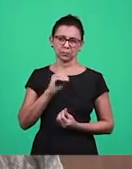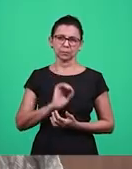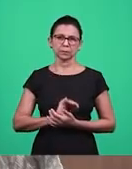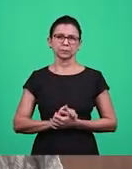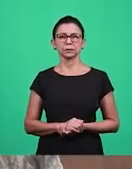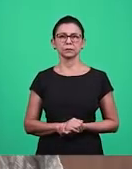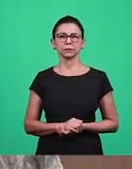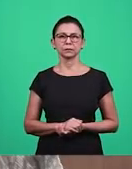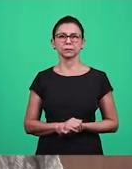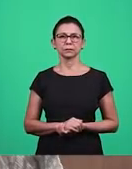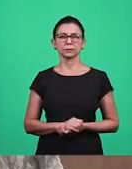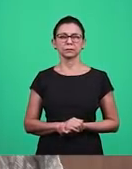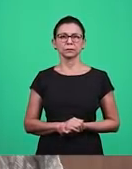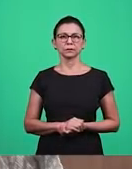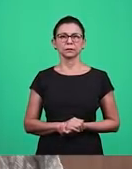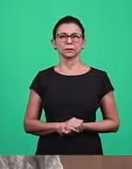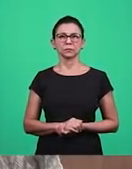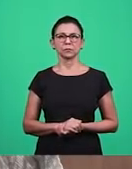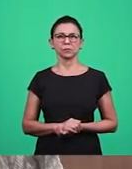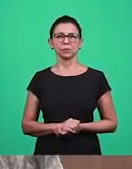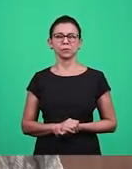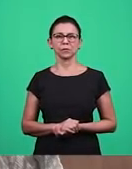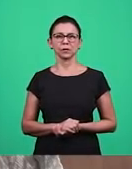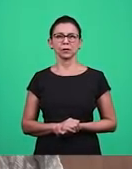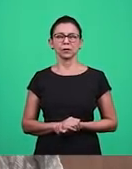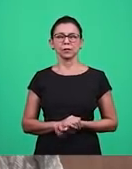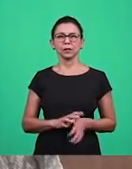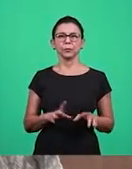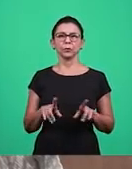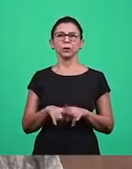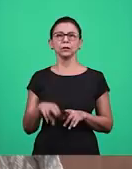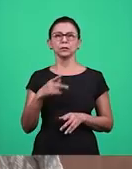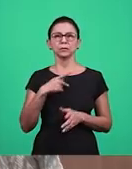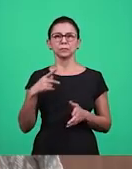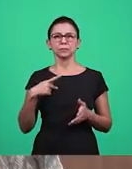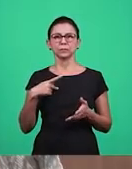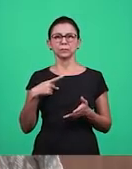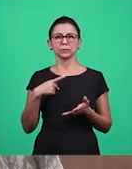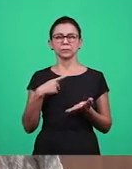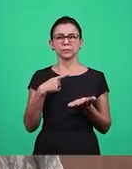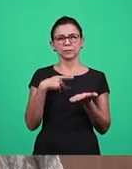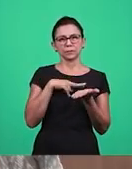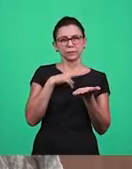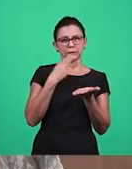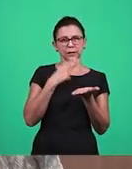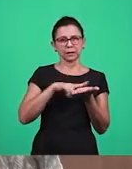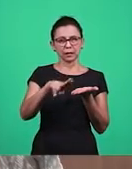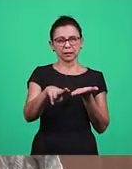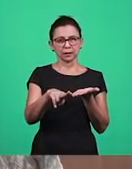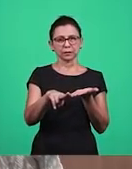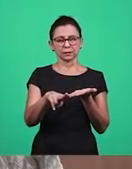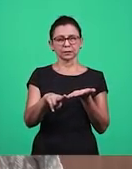alma. Vamos ahora a escuchar aquellos recados de los pastores que han llevado a